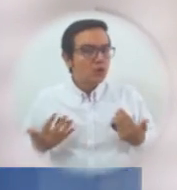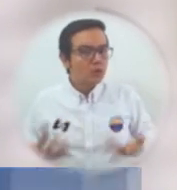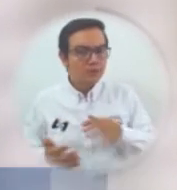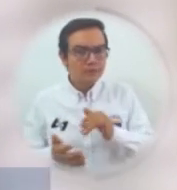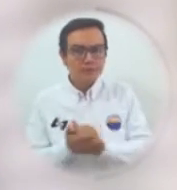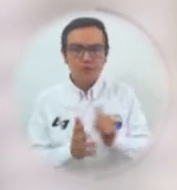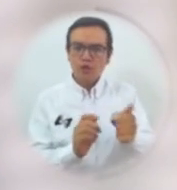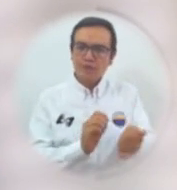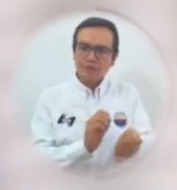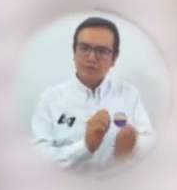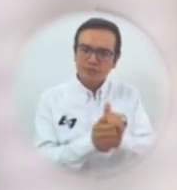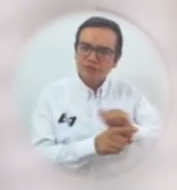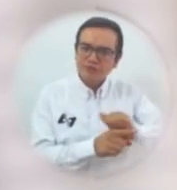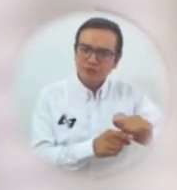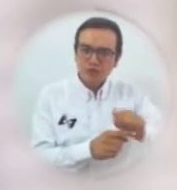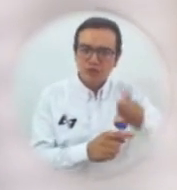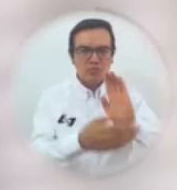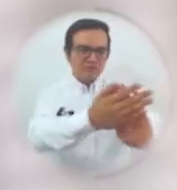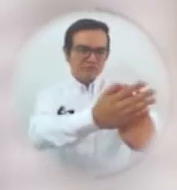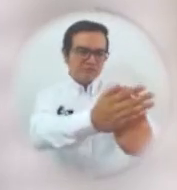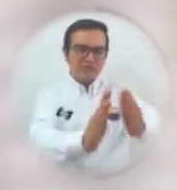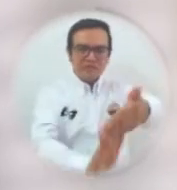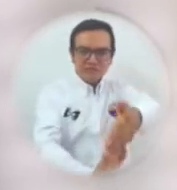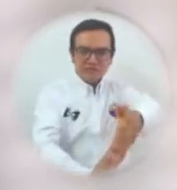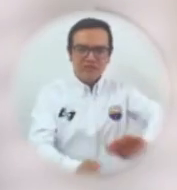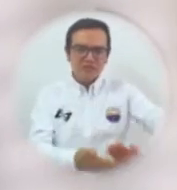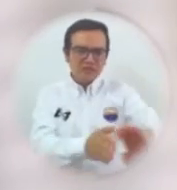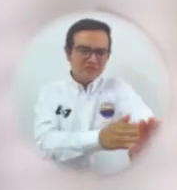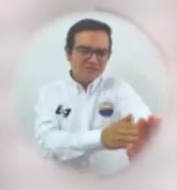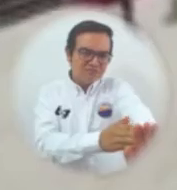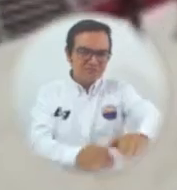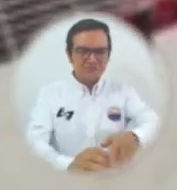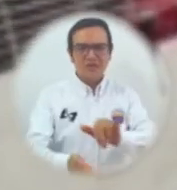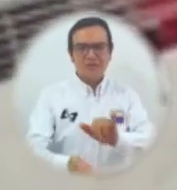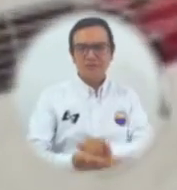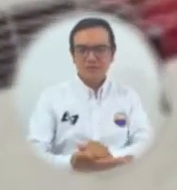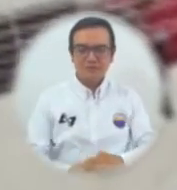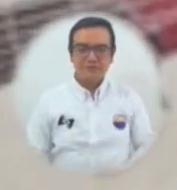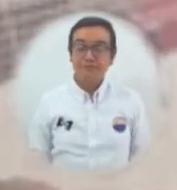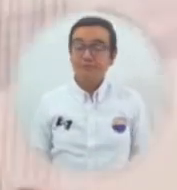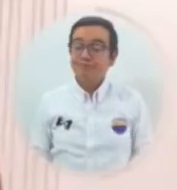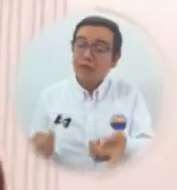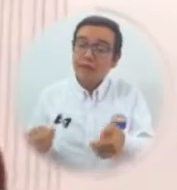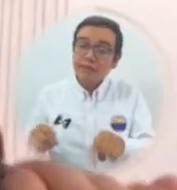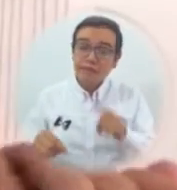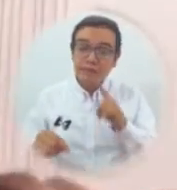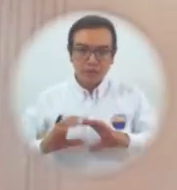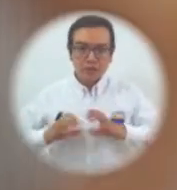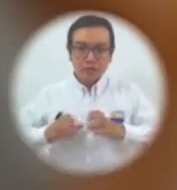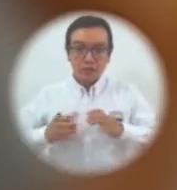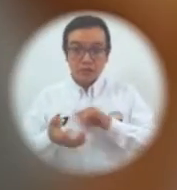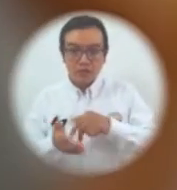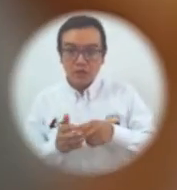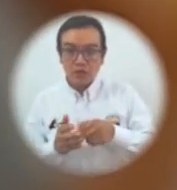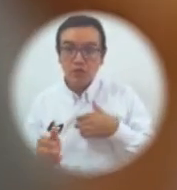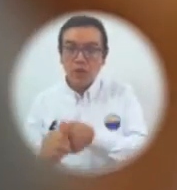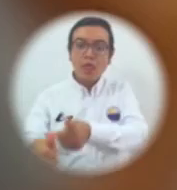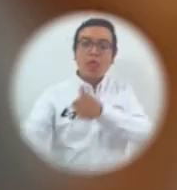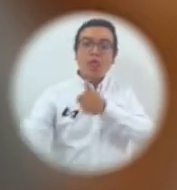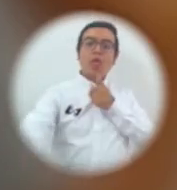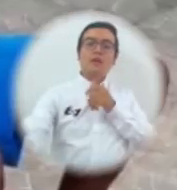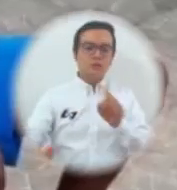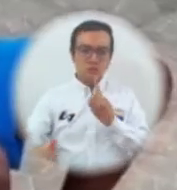clases virtuales que nos han permitido seguir con el proceso avanzando. Desde las clases de música con diferentes instrumentos,